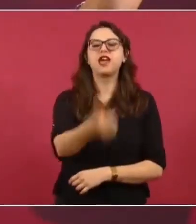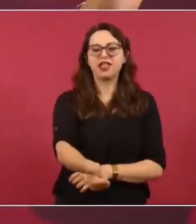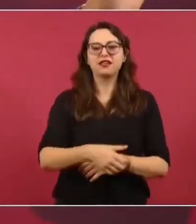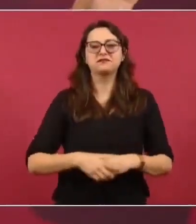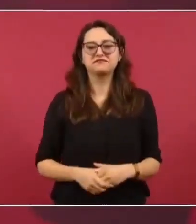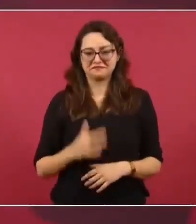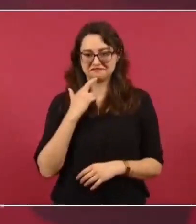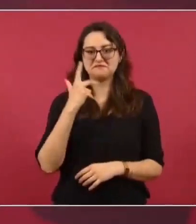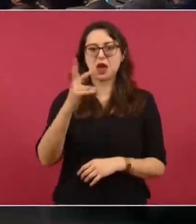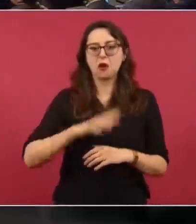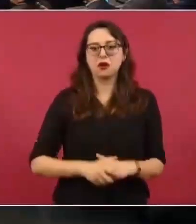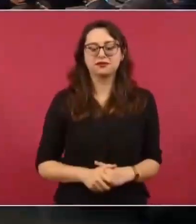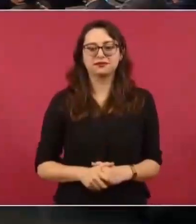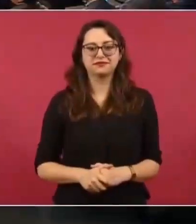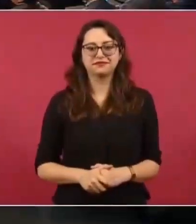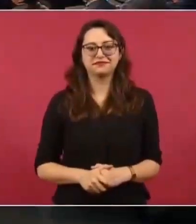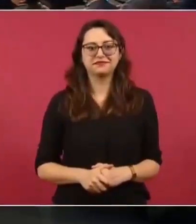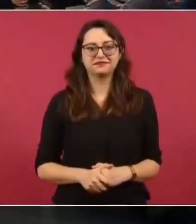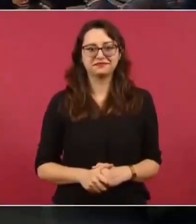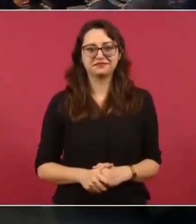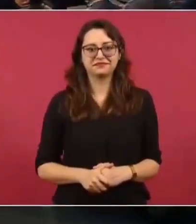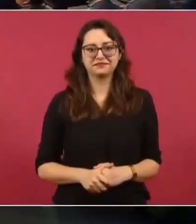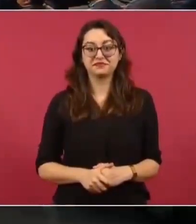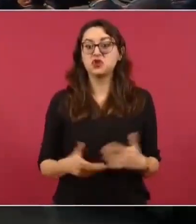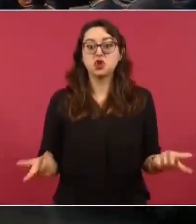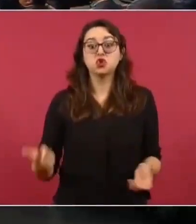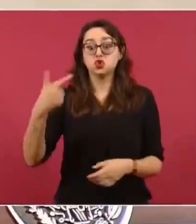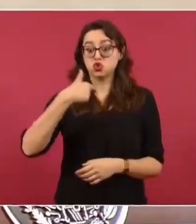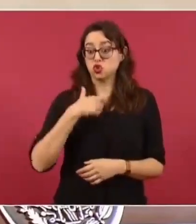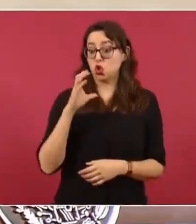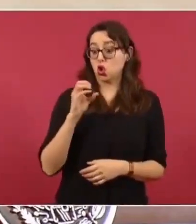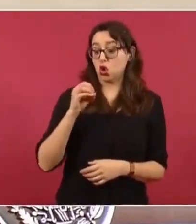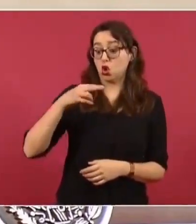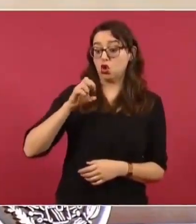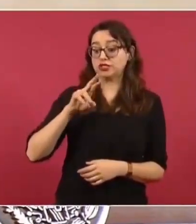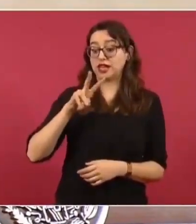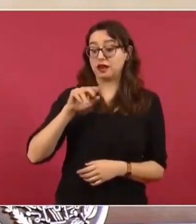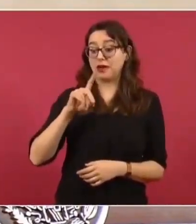Ya. Y hacemos caso. Ya no vuelvo a decir ni un voto a los conservadores.